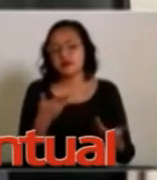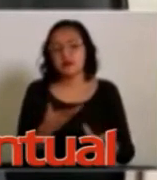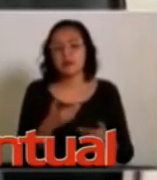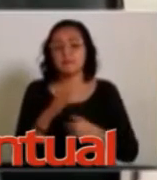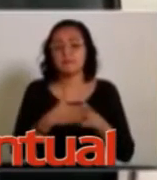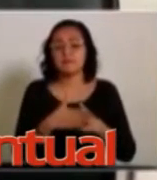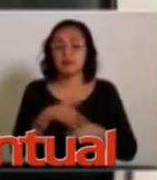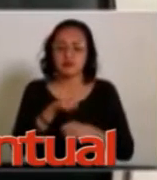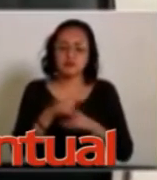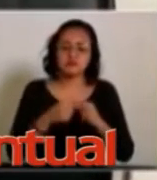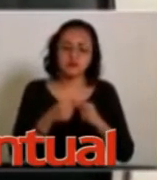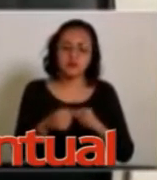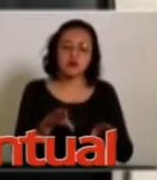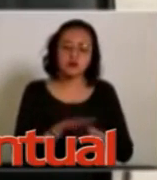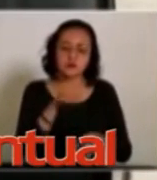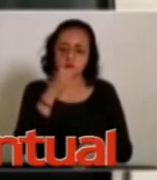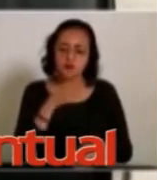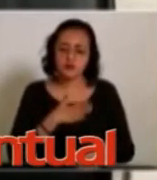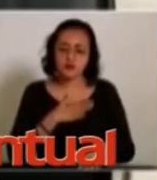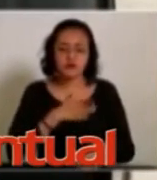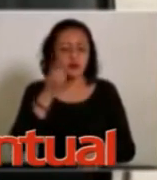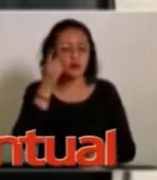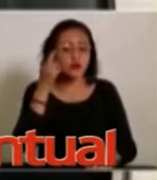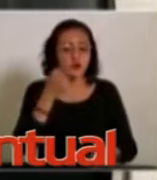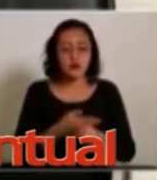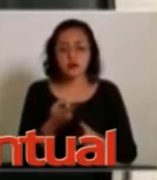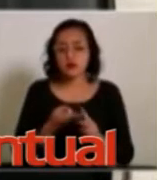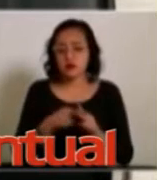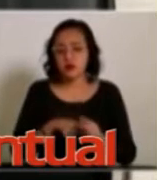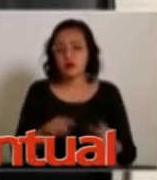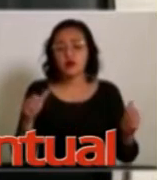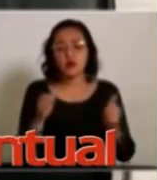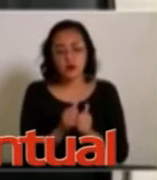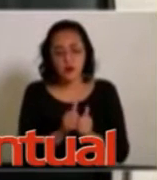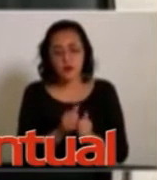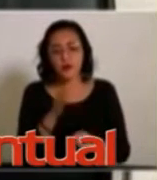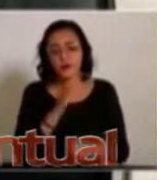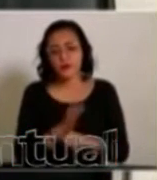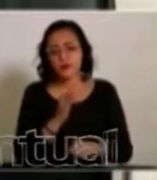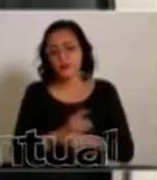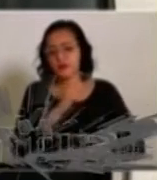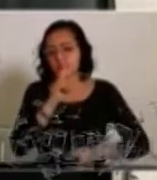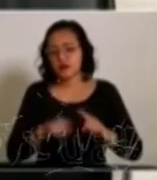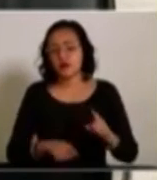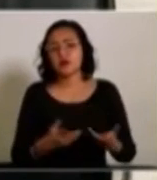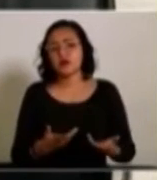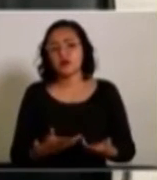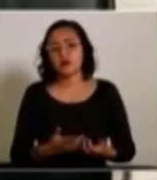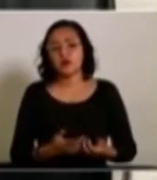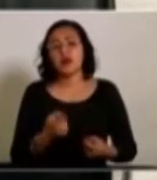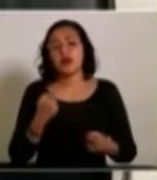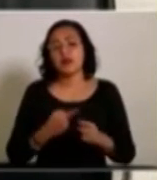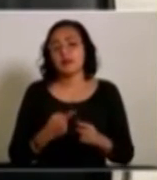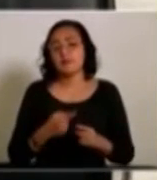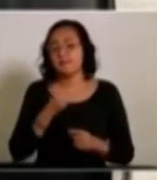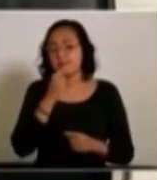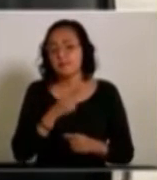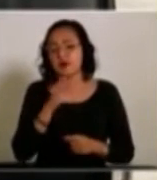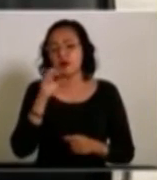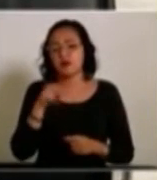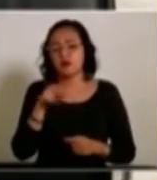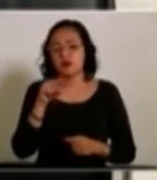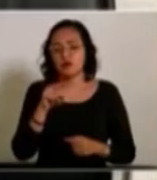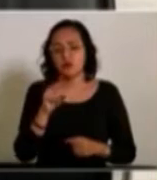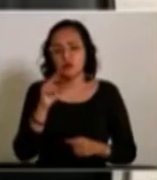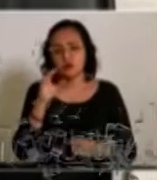cabo en los próximos días, como ya mencionó el director, que se han iniciado con la rescisión por revocación de la concesión de Condon Solutions el